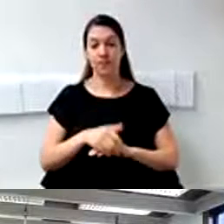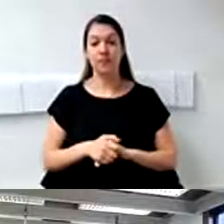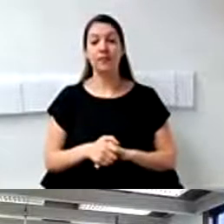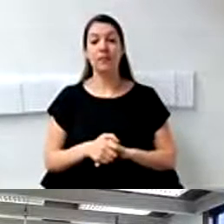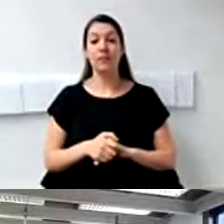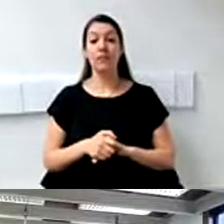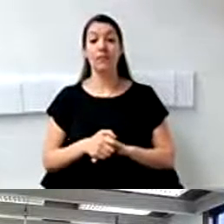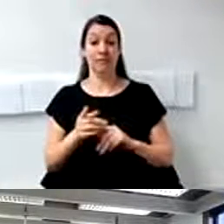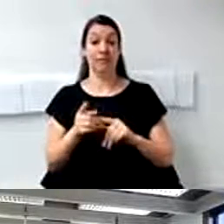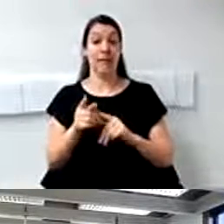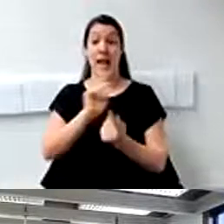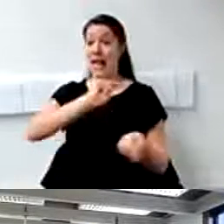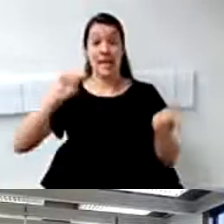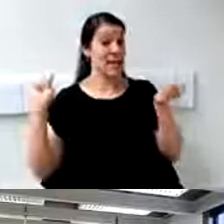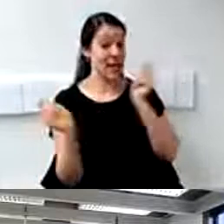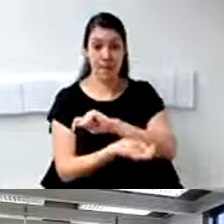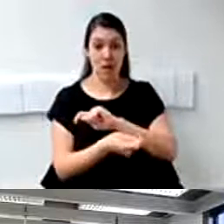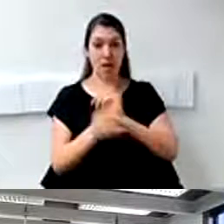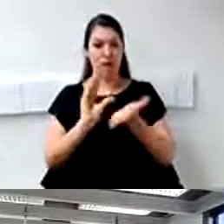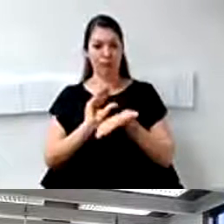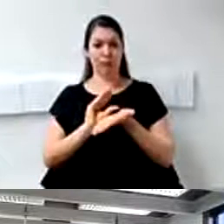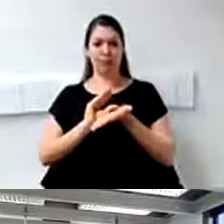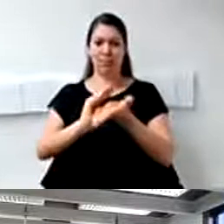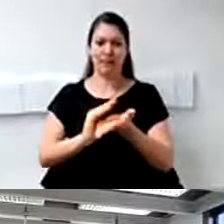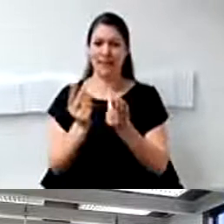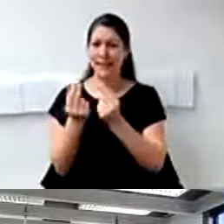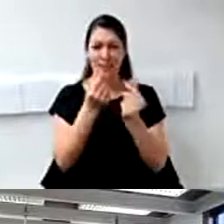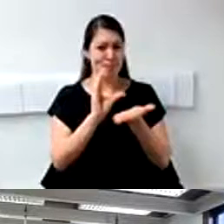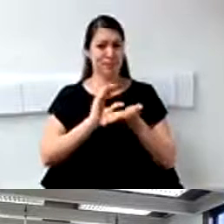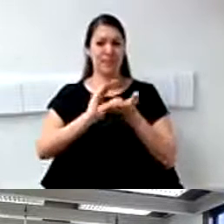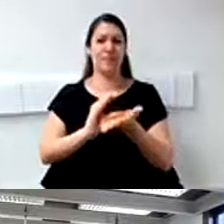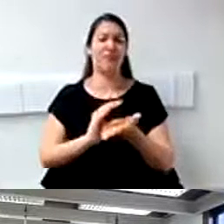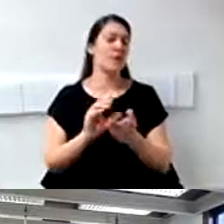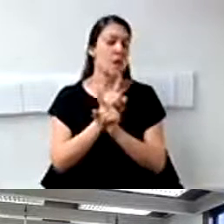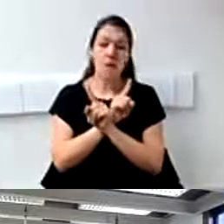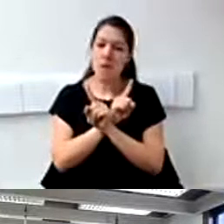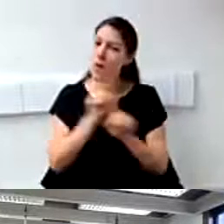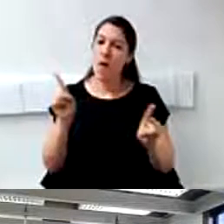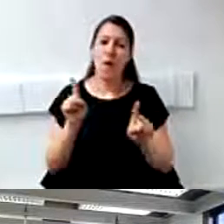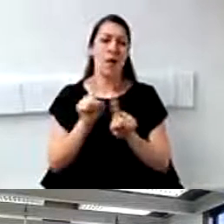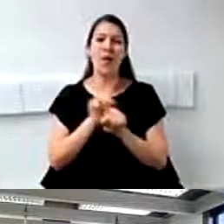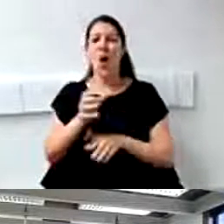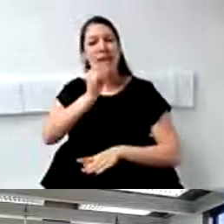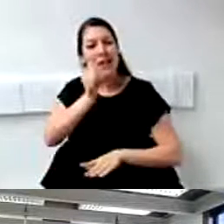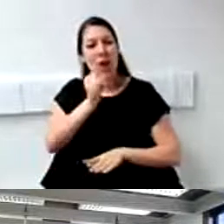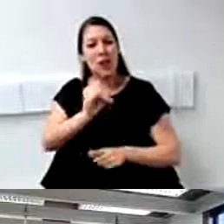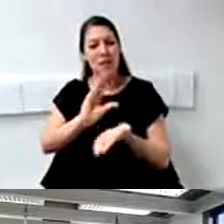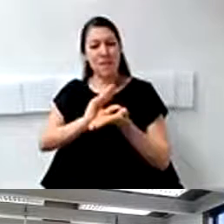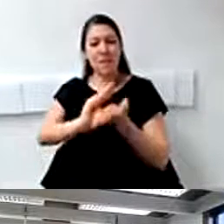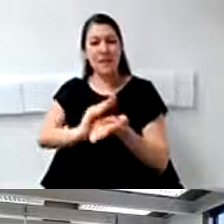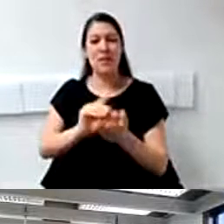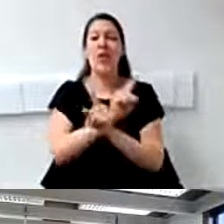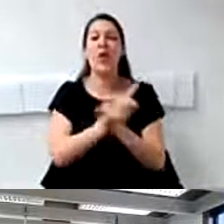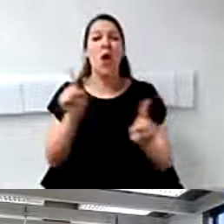para todos estos cambios hay que invertir. No necesariamente hay que invertir. A veces se trata de optimizar